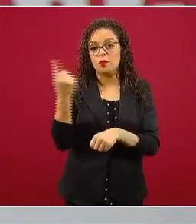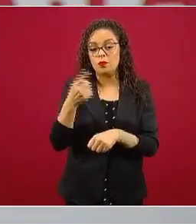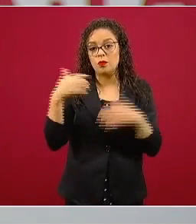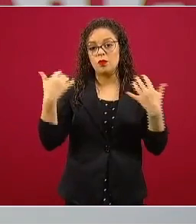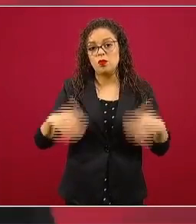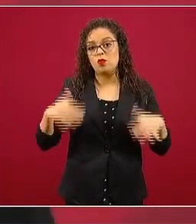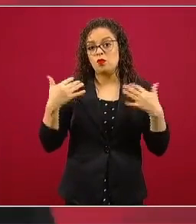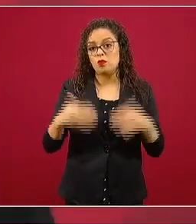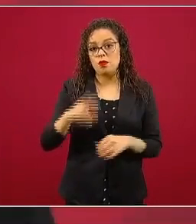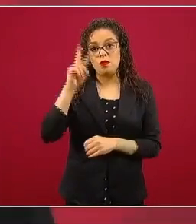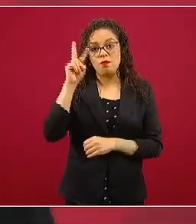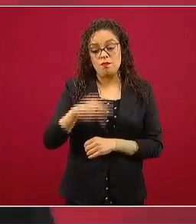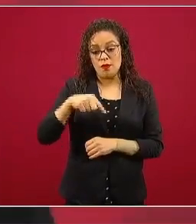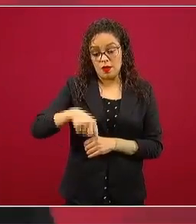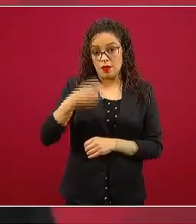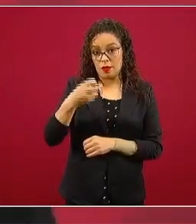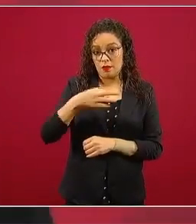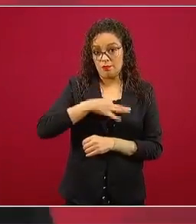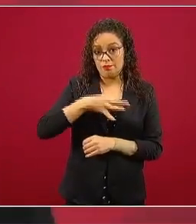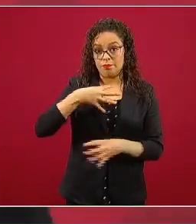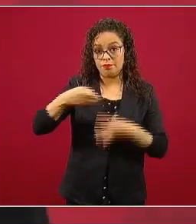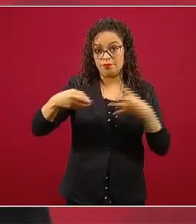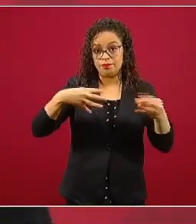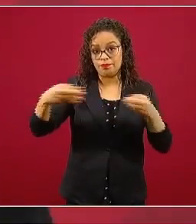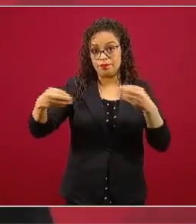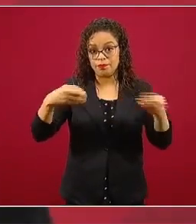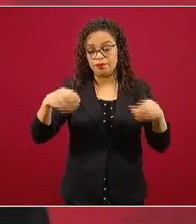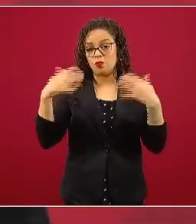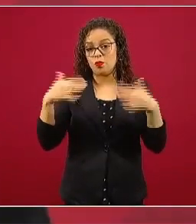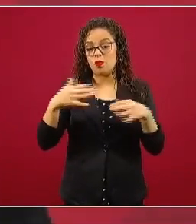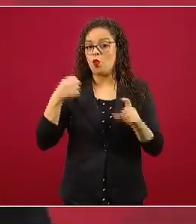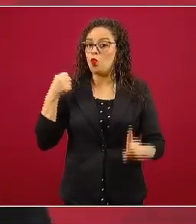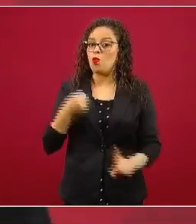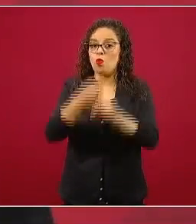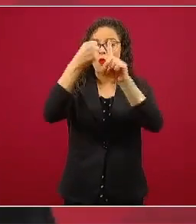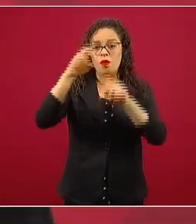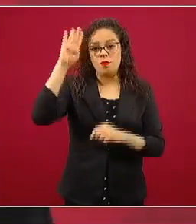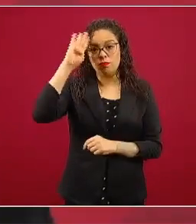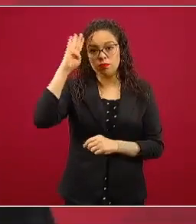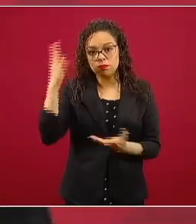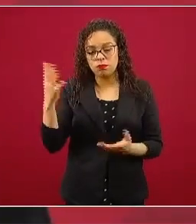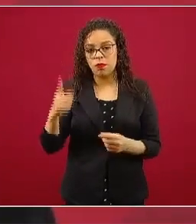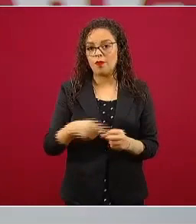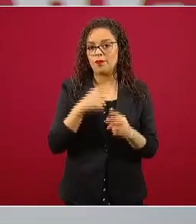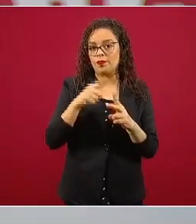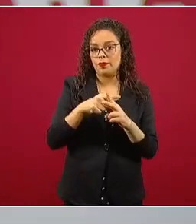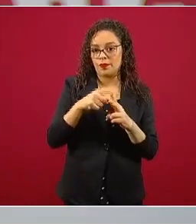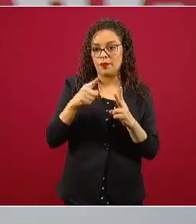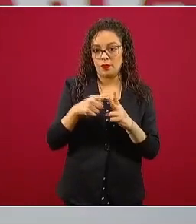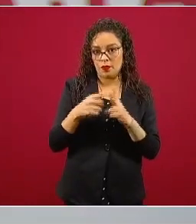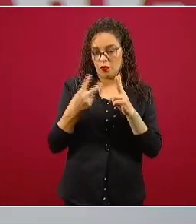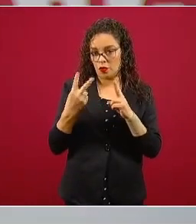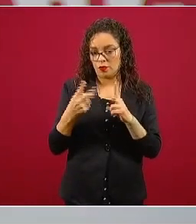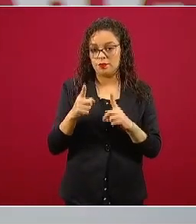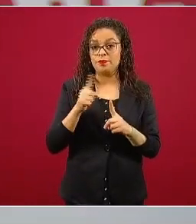tener esta pandemia, que esencialmente son dos. Va a agudizar la pobreza en el